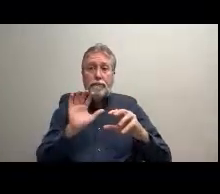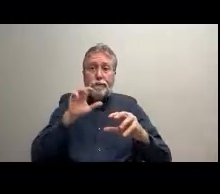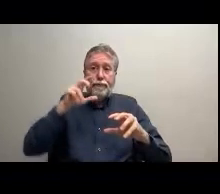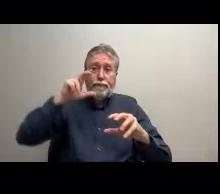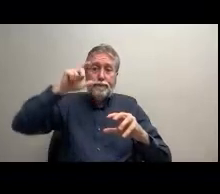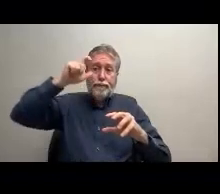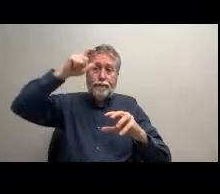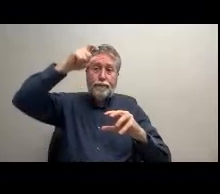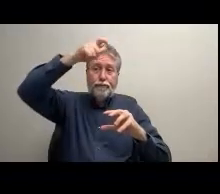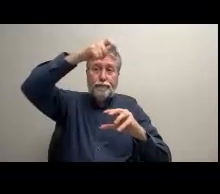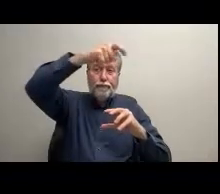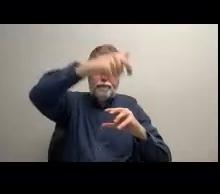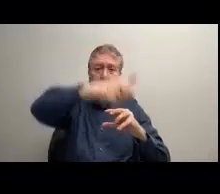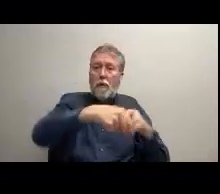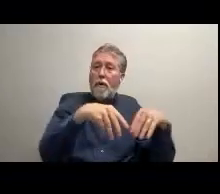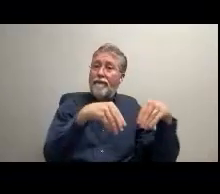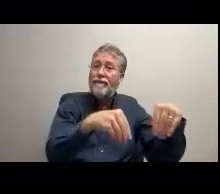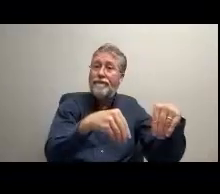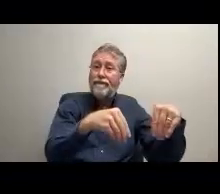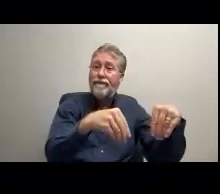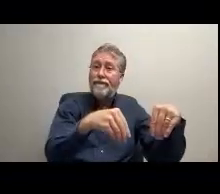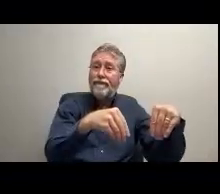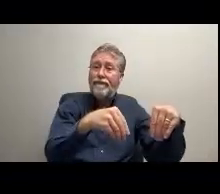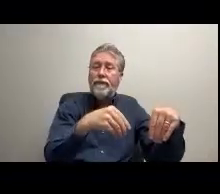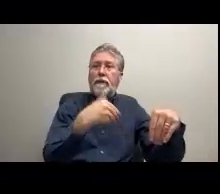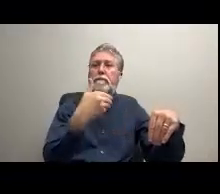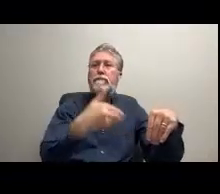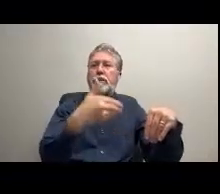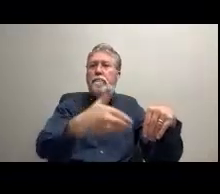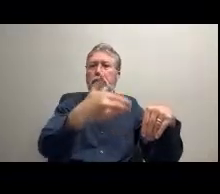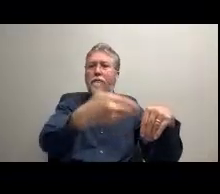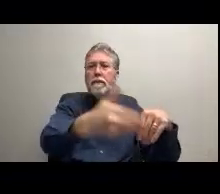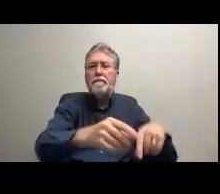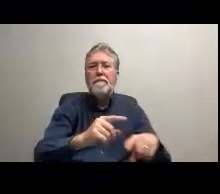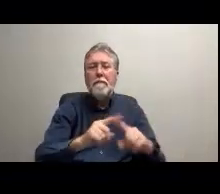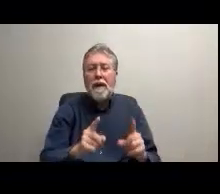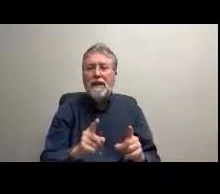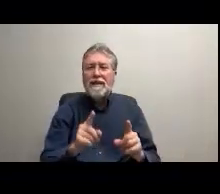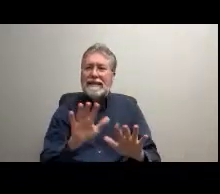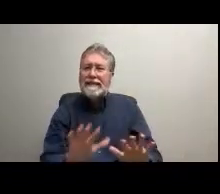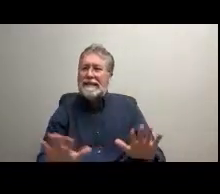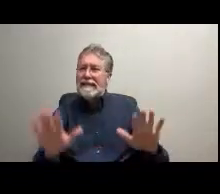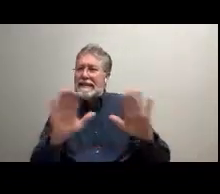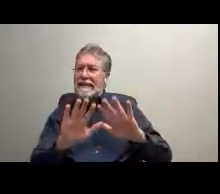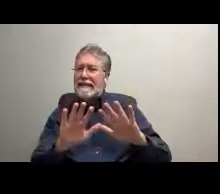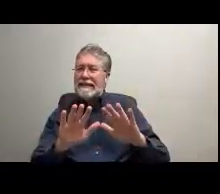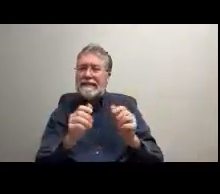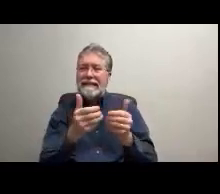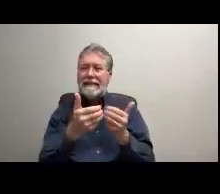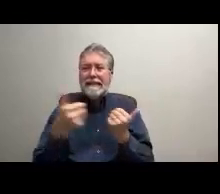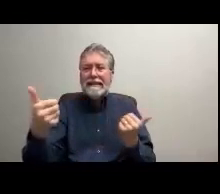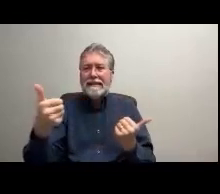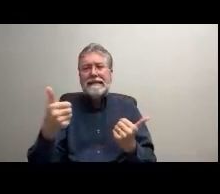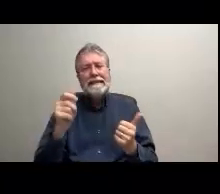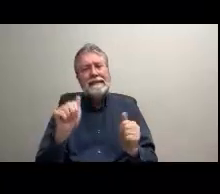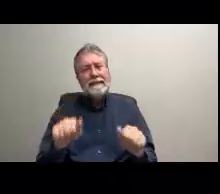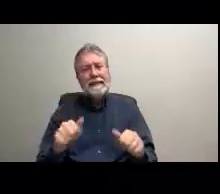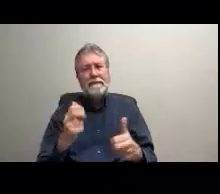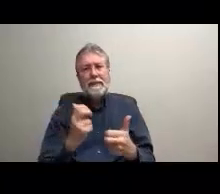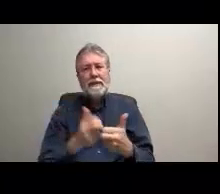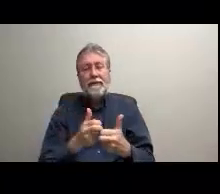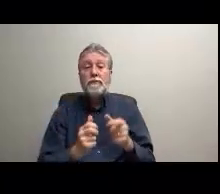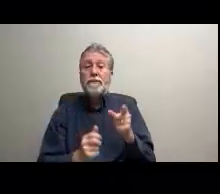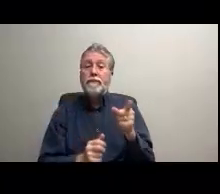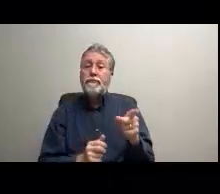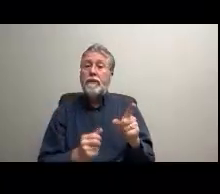tratamos de conseguir su distribución espacial, podría ser difícil. Cuando ves las puntuaciones de anomalías, la distribución